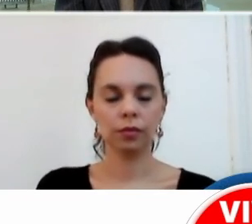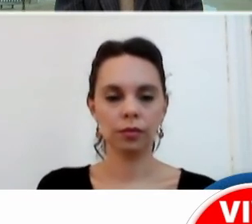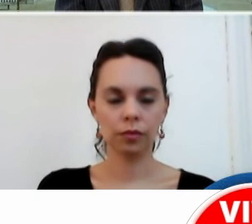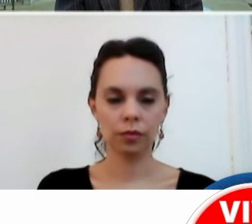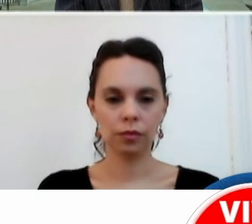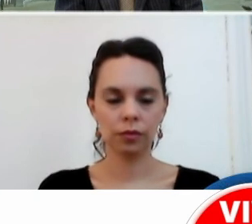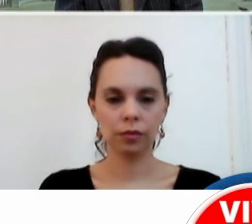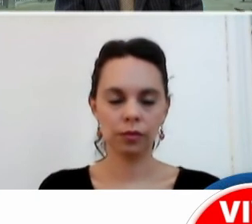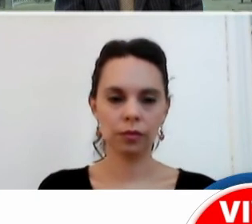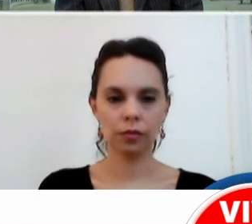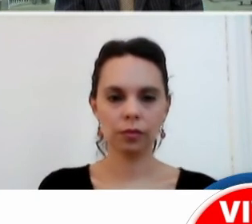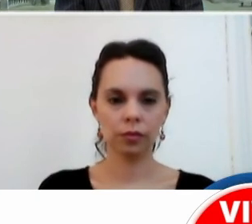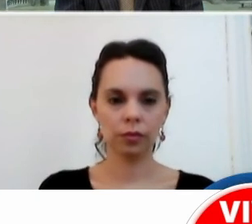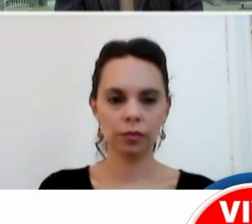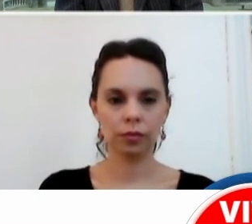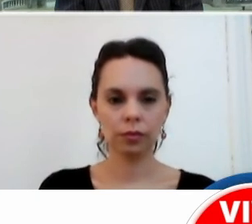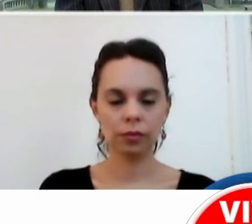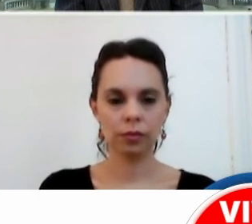está planteando es